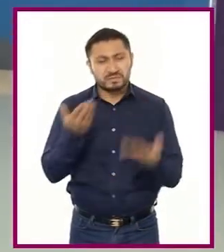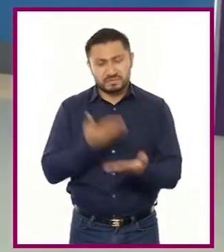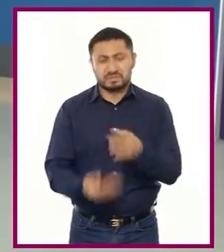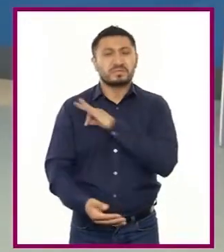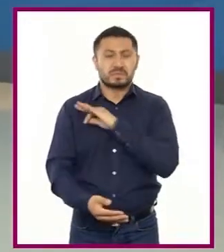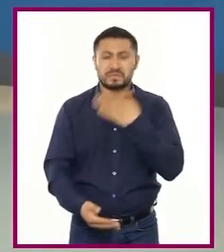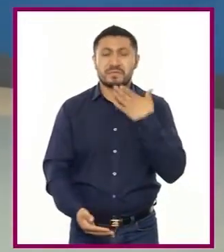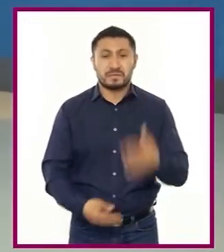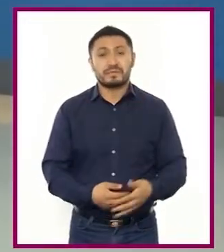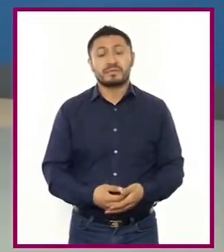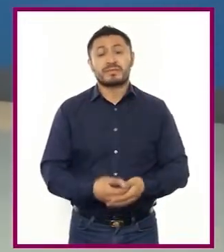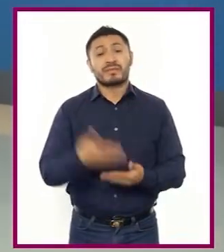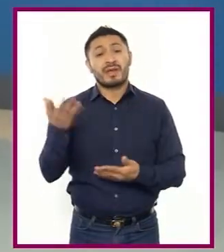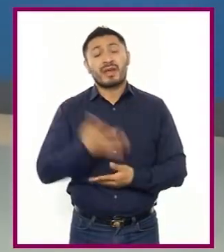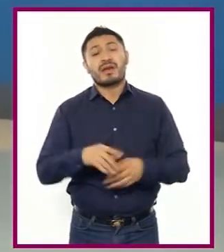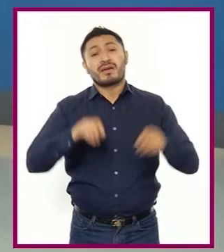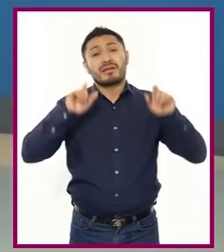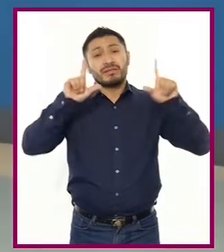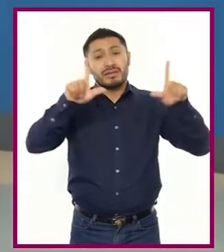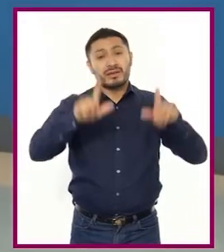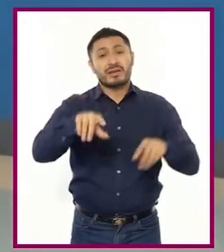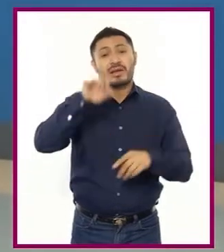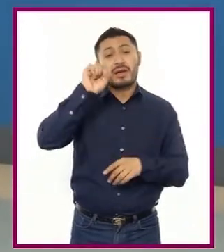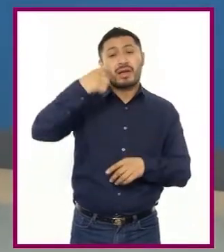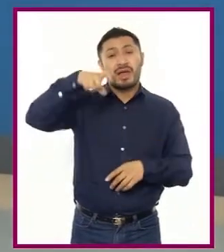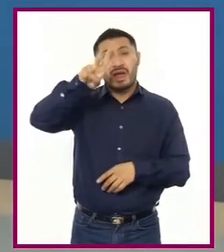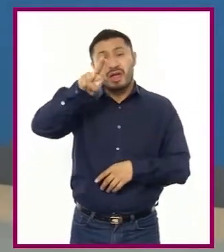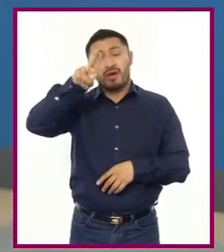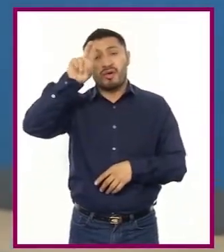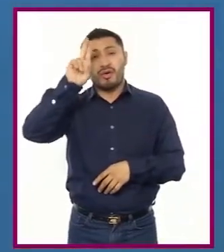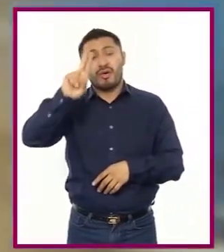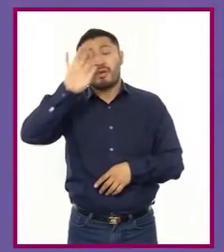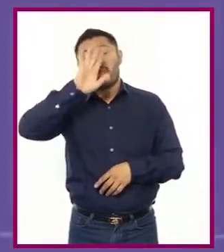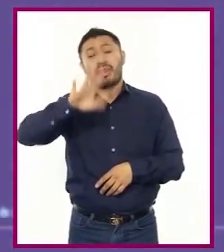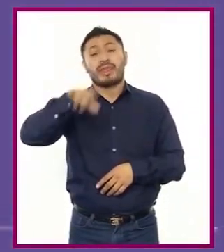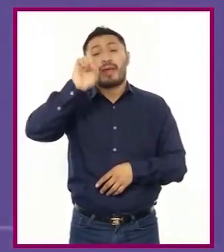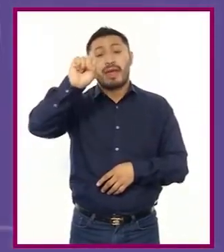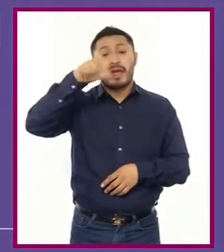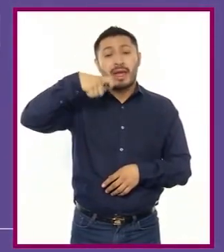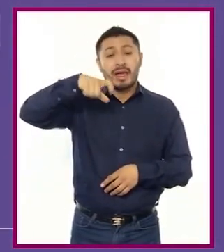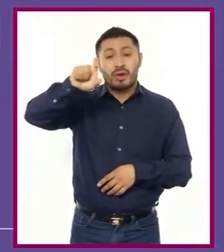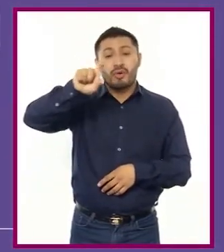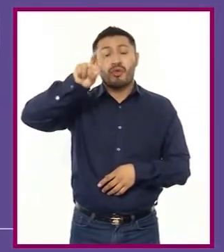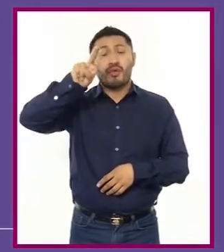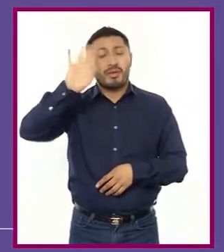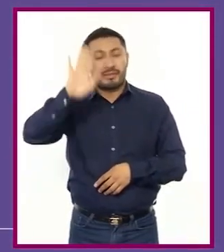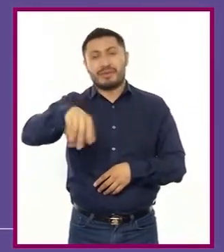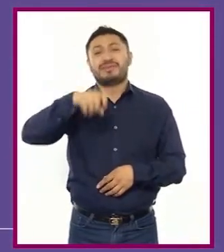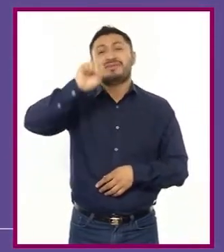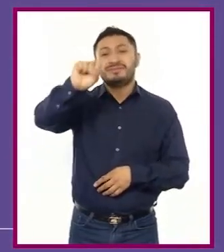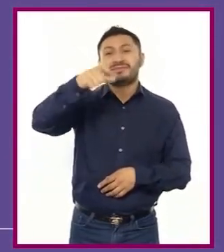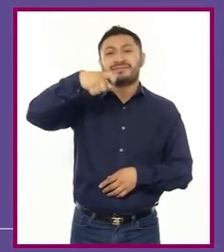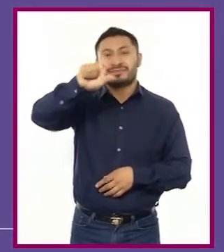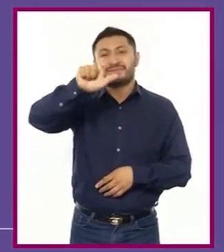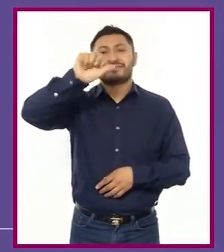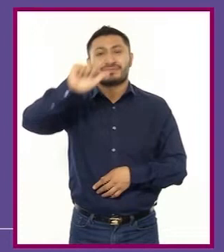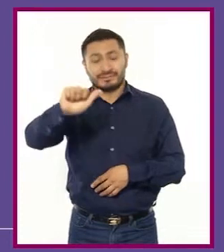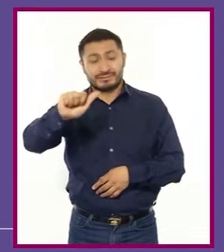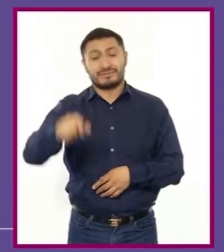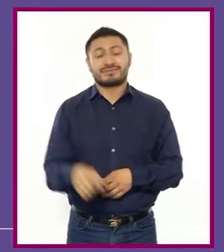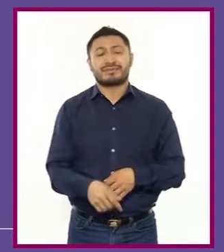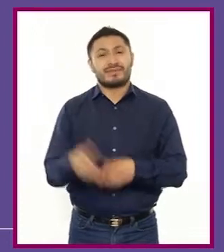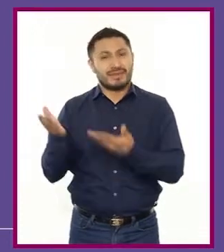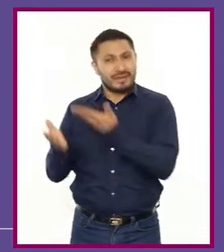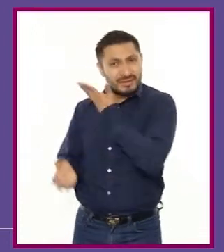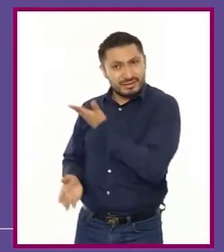Elaboren un cuadro SQA como el que se muestra en pantalla. Este se forma por 3 columnas. En